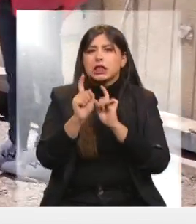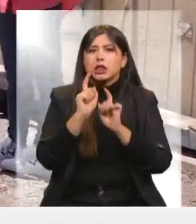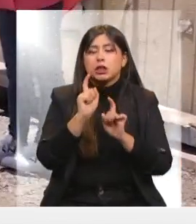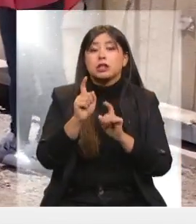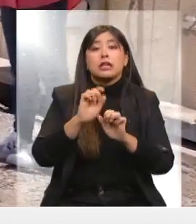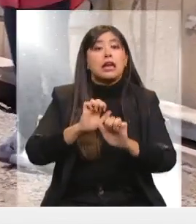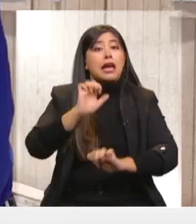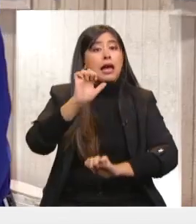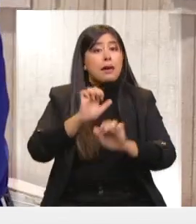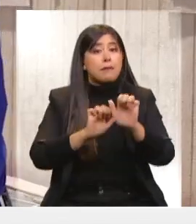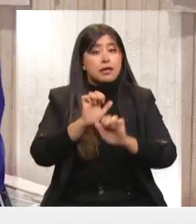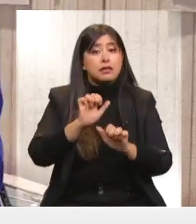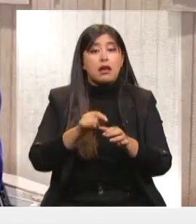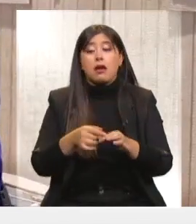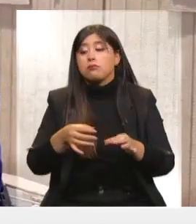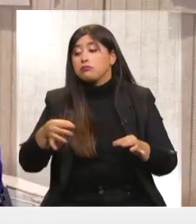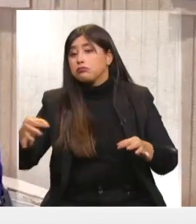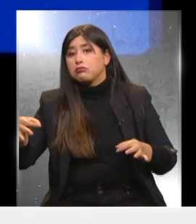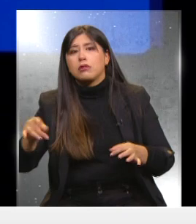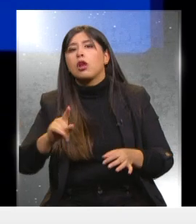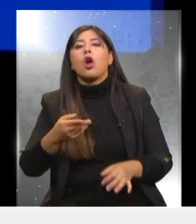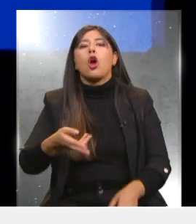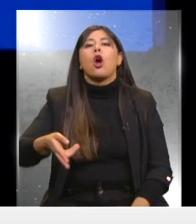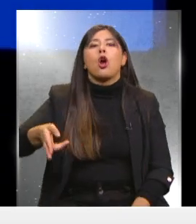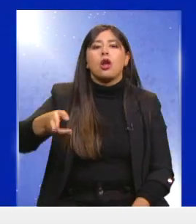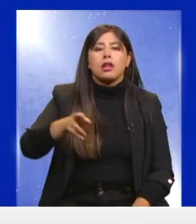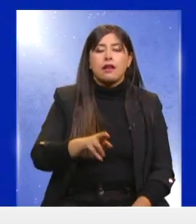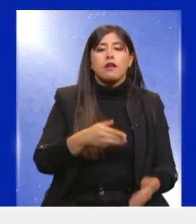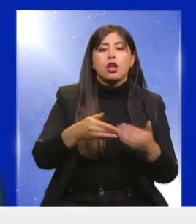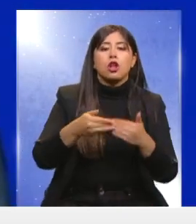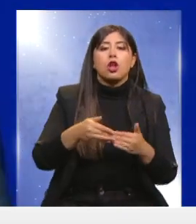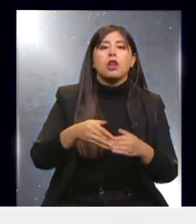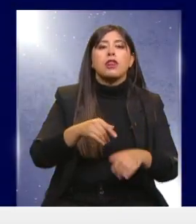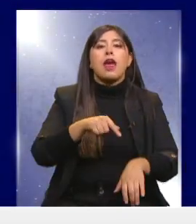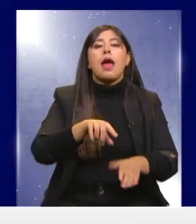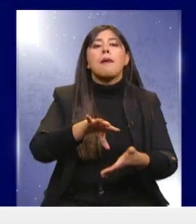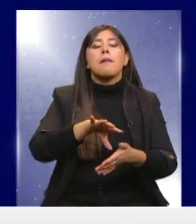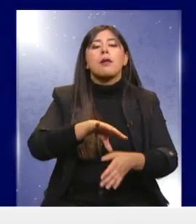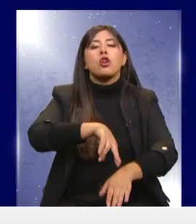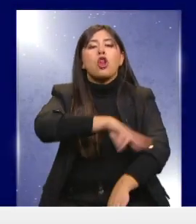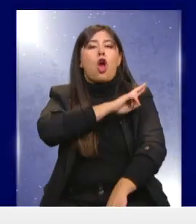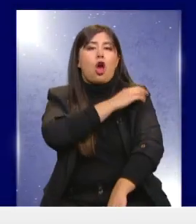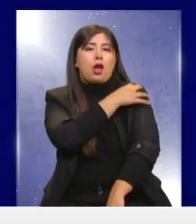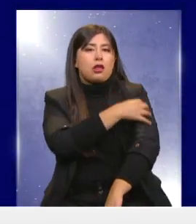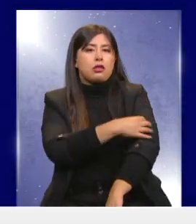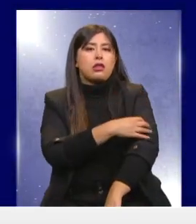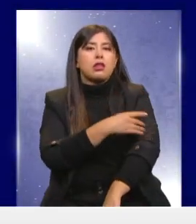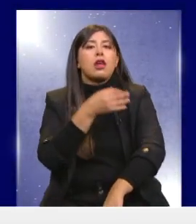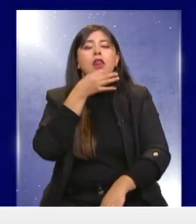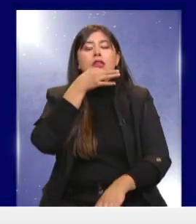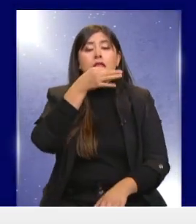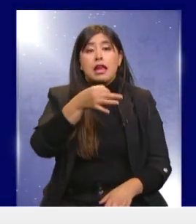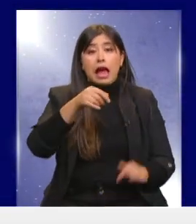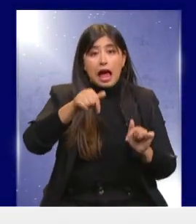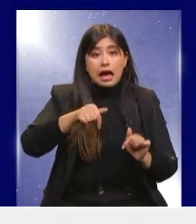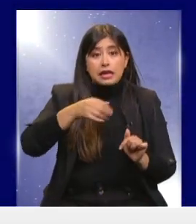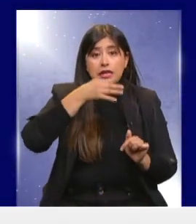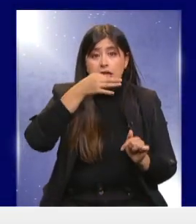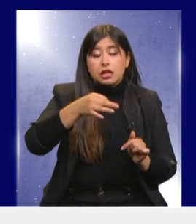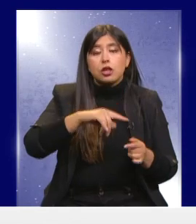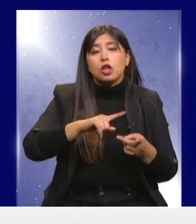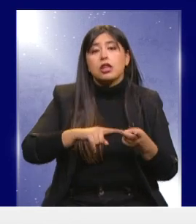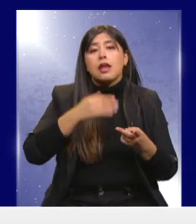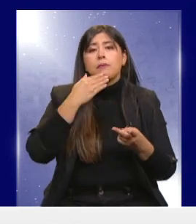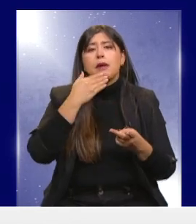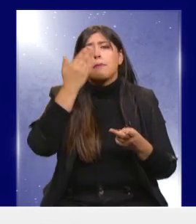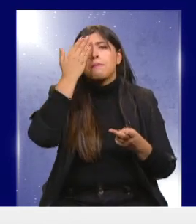aislada horas después repitió el libreto en el norte del país y esto lo dice no solamente sino que en medio de las